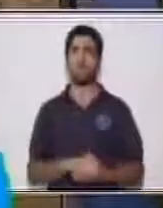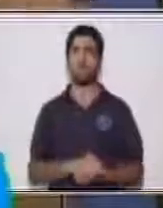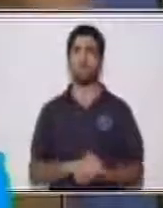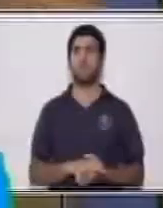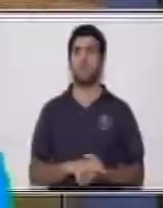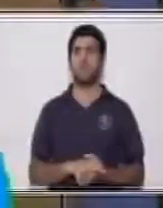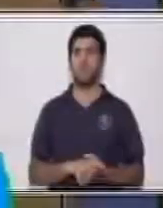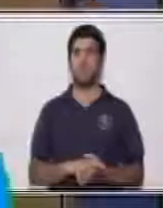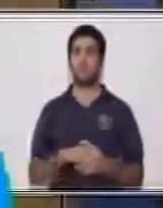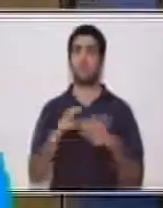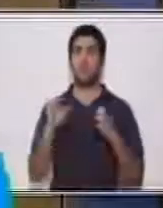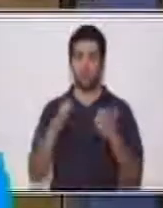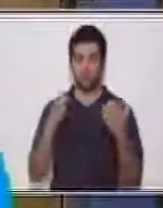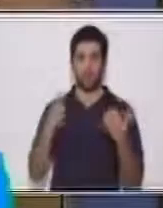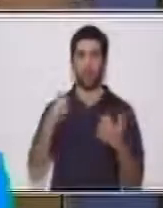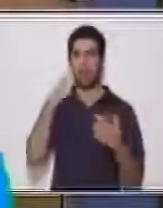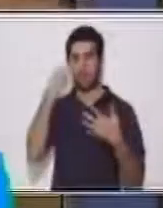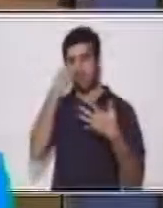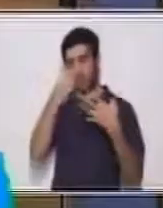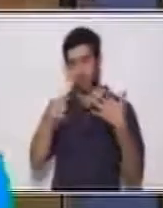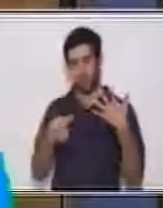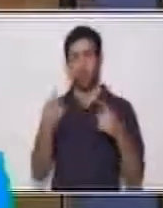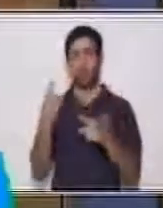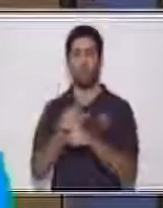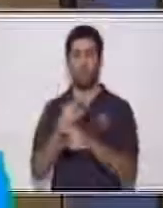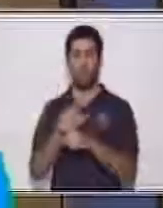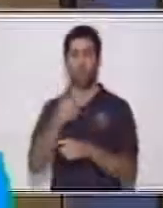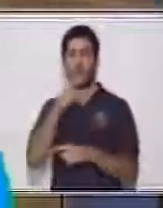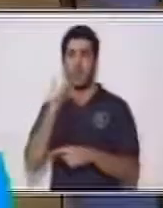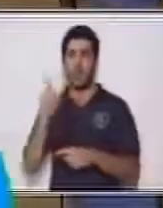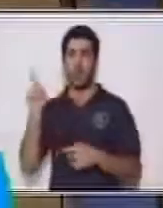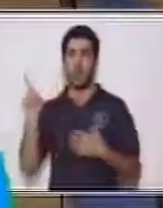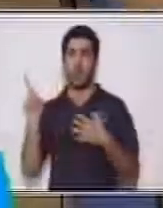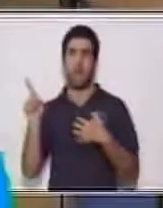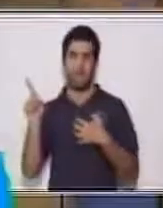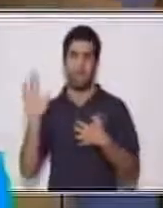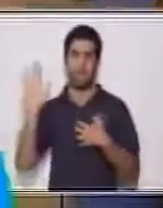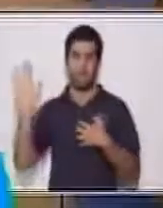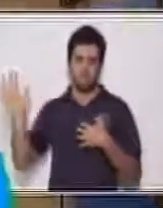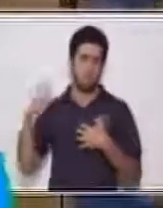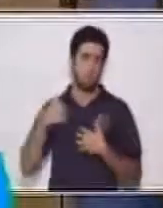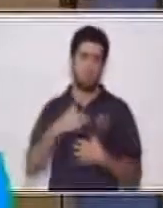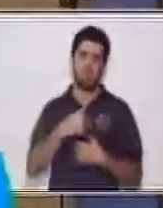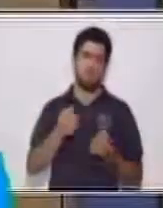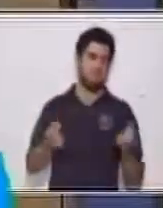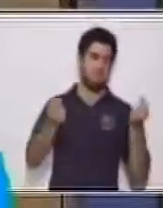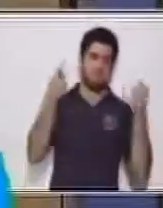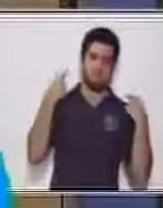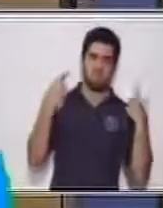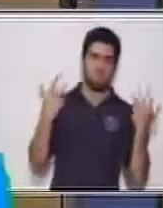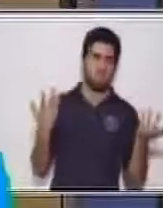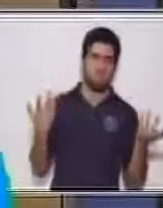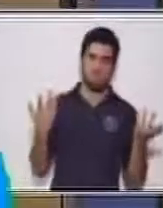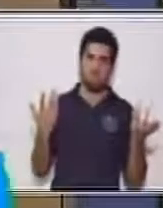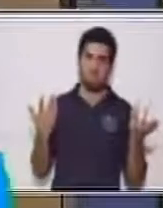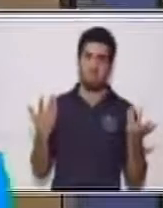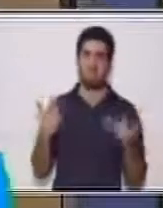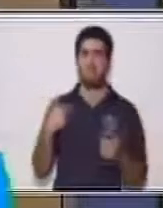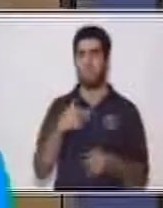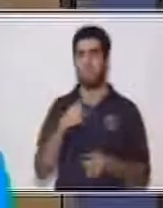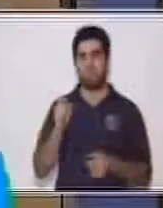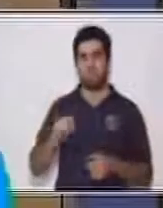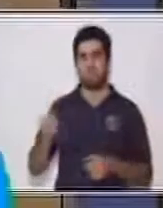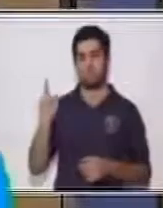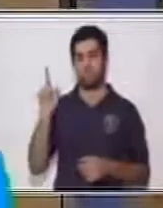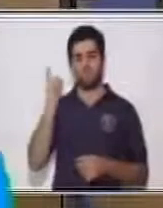COVID-19. Entonces te das cuenta, ellos están utilizando un lenguaje científico, pero nosotros al hablarlo en el lenguaje común o